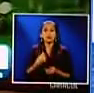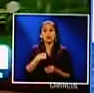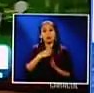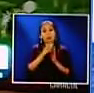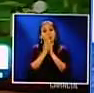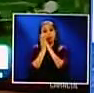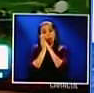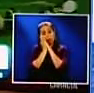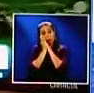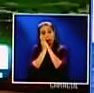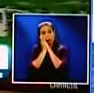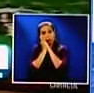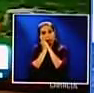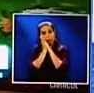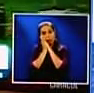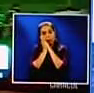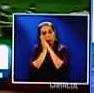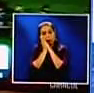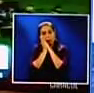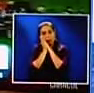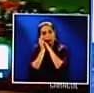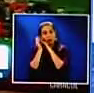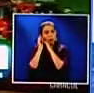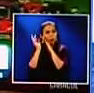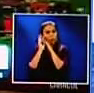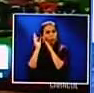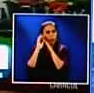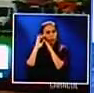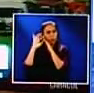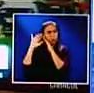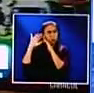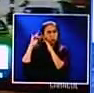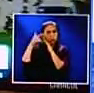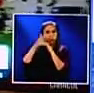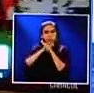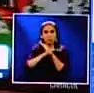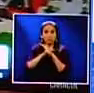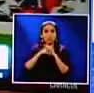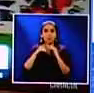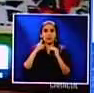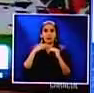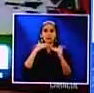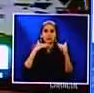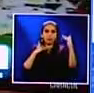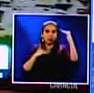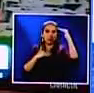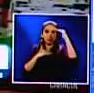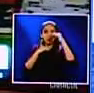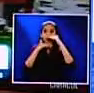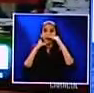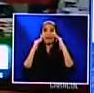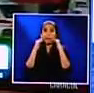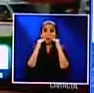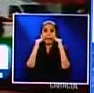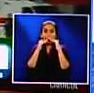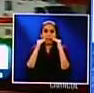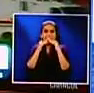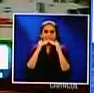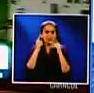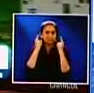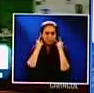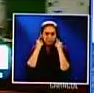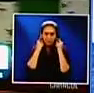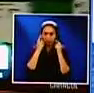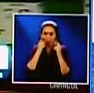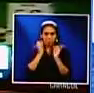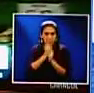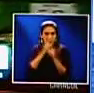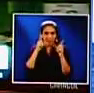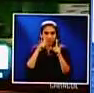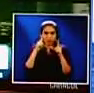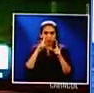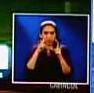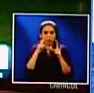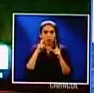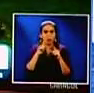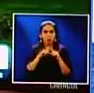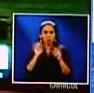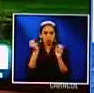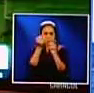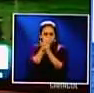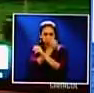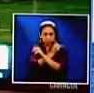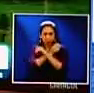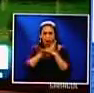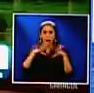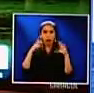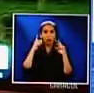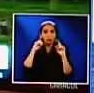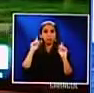durmiendo y el ruido del avión cuando pasó como a 200 metros por encima de la casa. Un ruido impresionante y se le escuchó una explosión en una